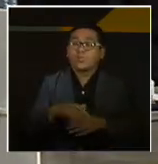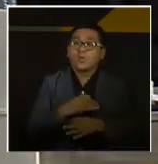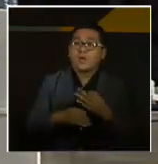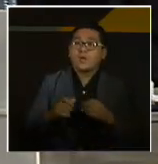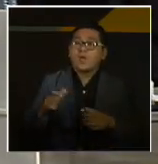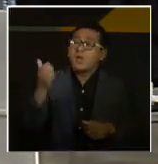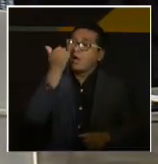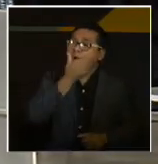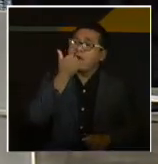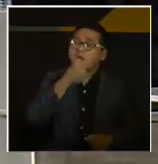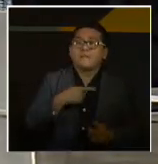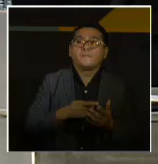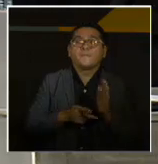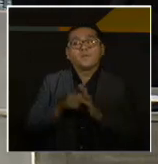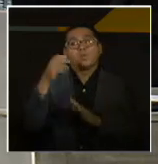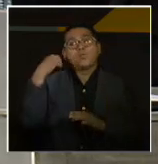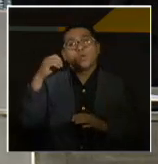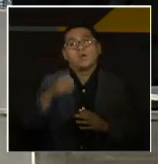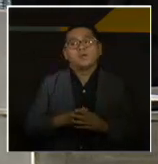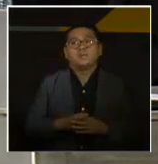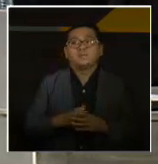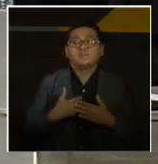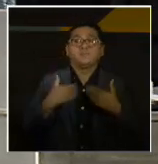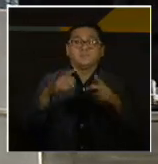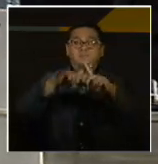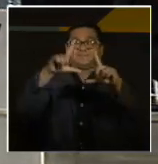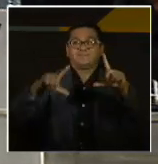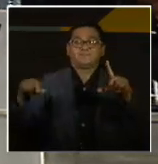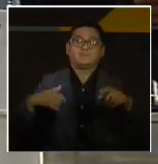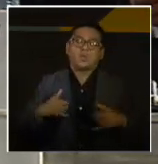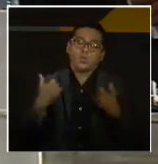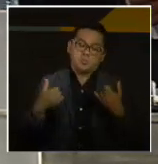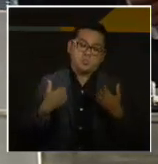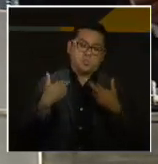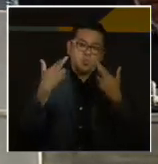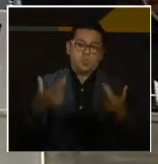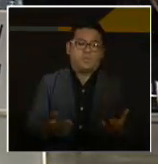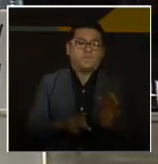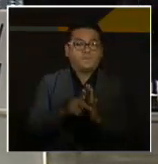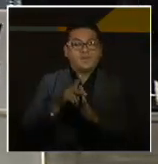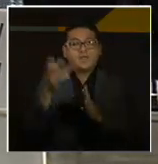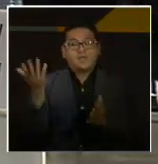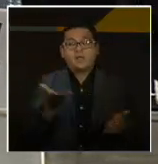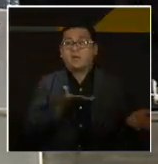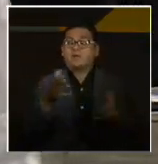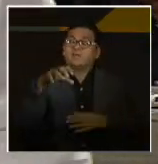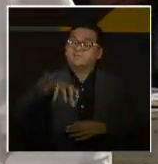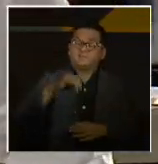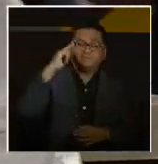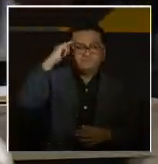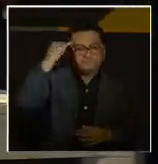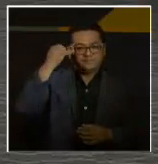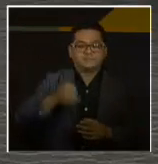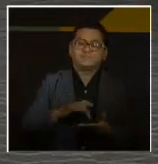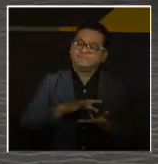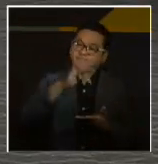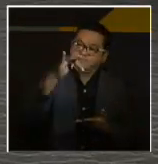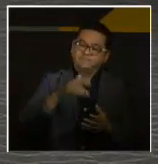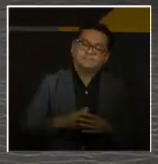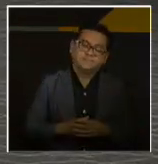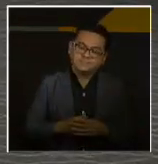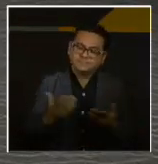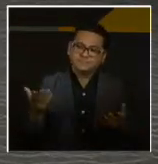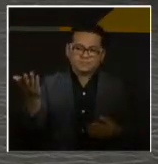de las alumnas de este programa en Oaxaca fue Premio Nacional de la Juventud por un proyecto que llevó a su comunidad indígena. Muchas gracias.